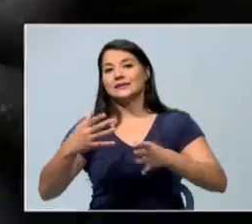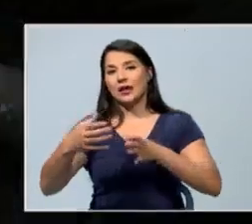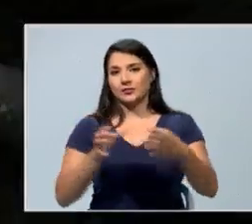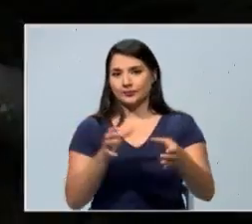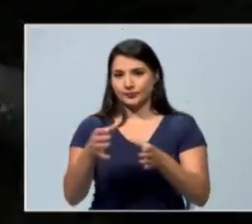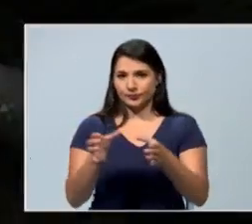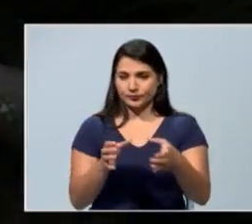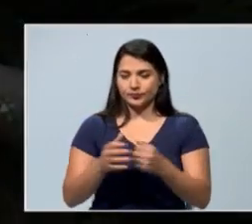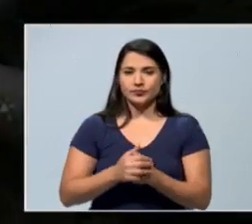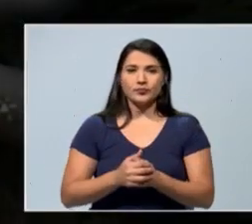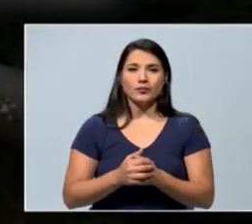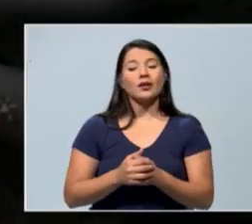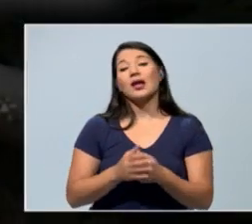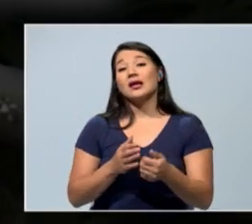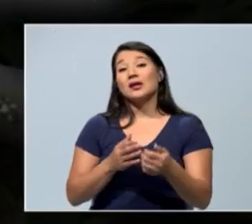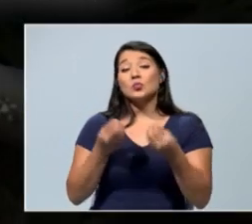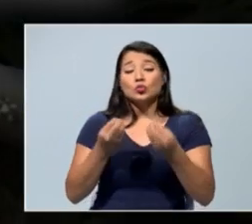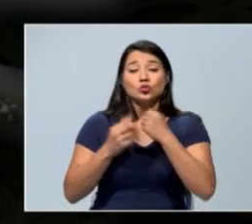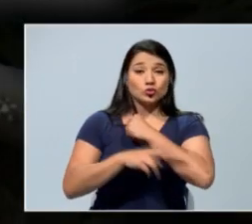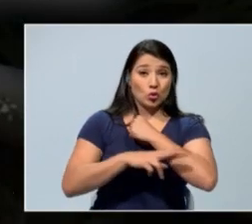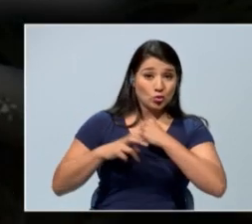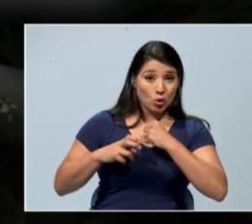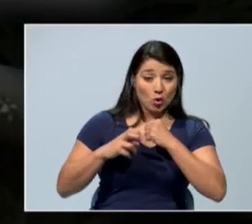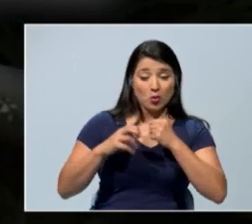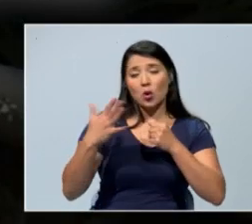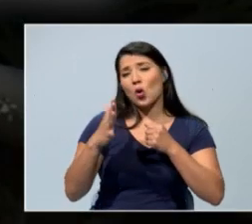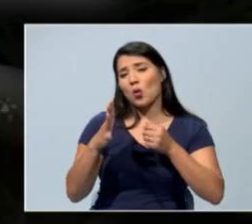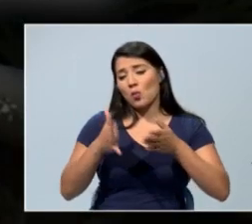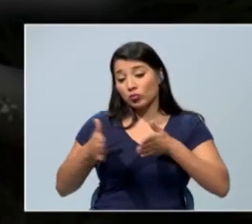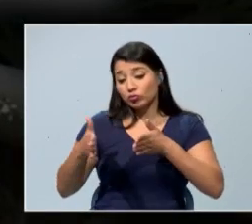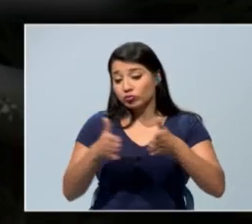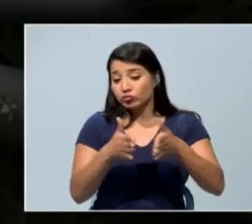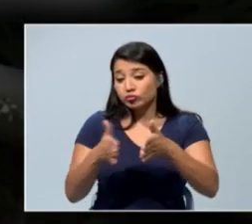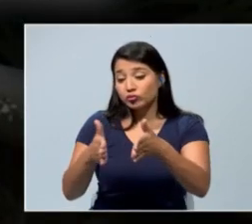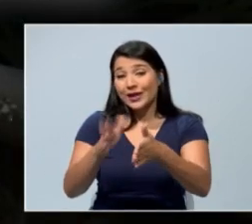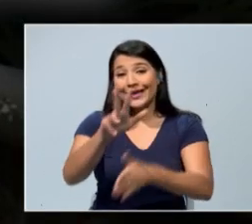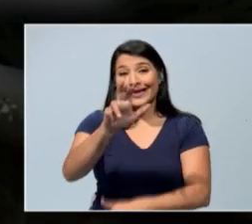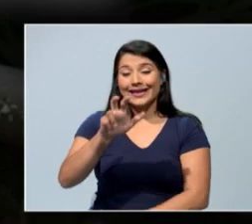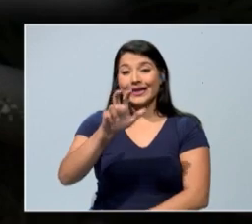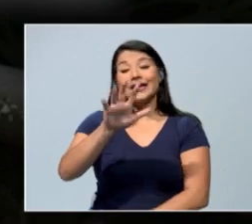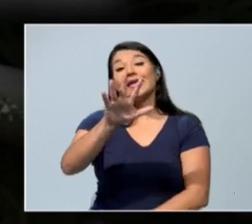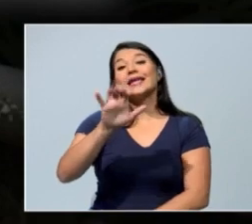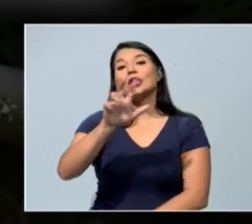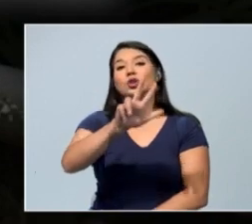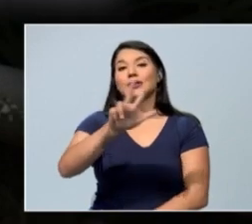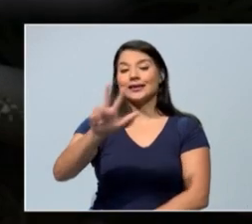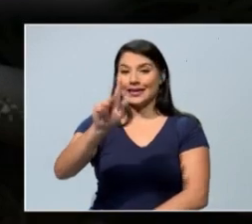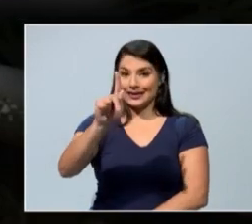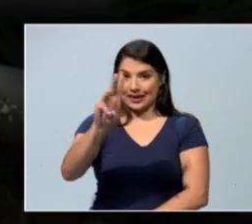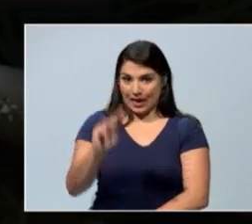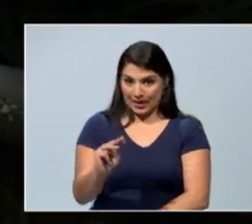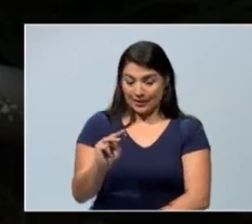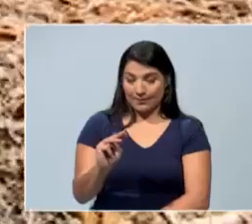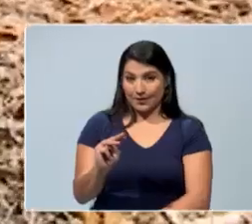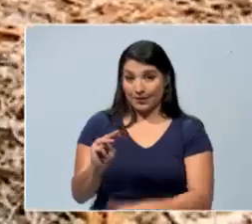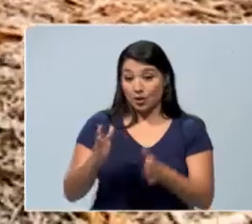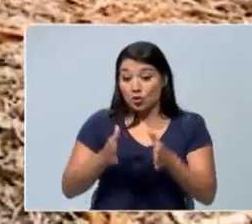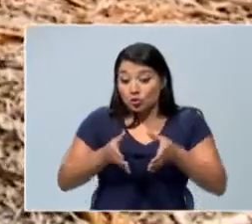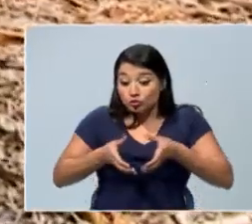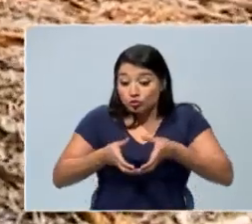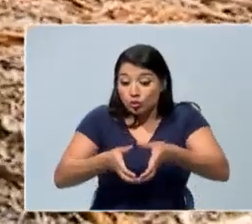Los constantes ataques al poliducto y la extensión de 533 kilómetros que recorren los tubos que transportan los combustibles